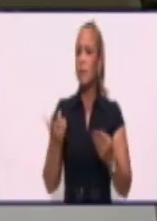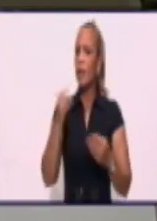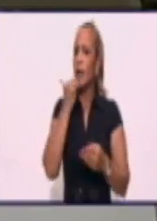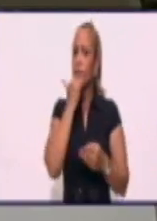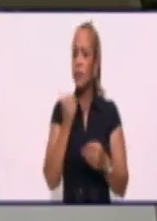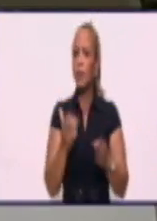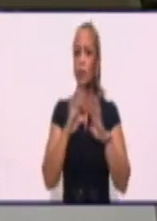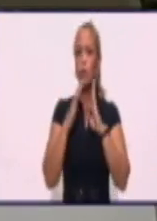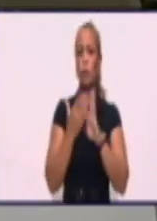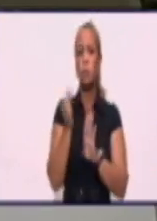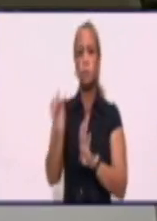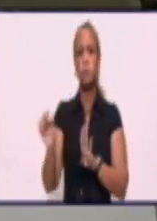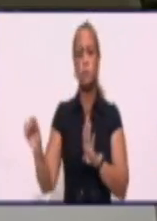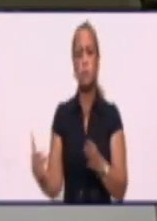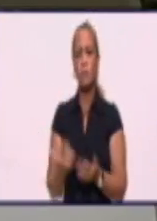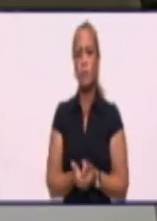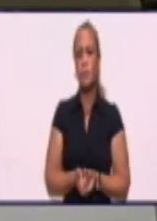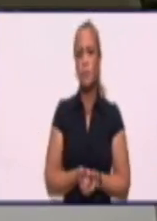aquellos pacientes